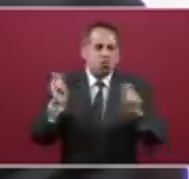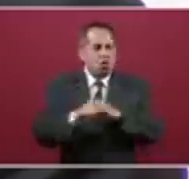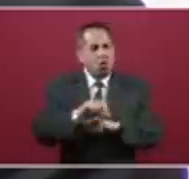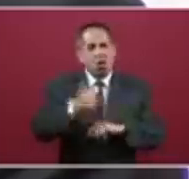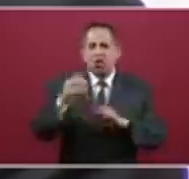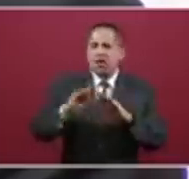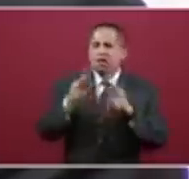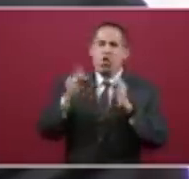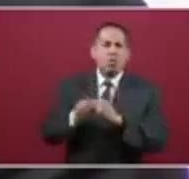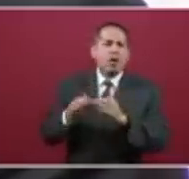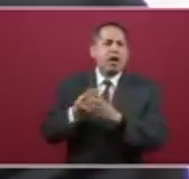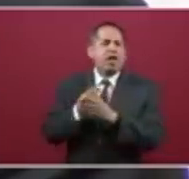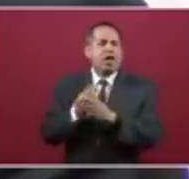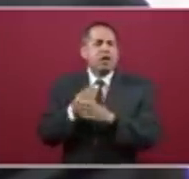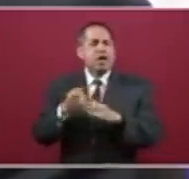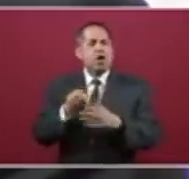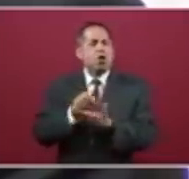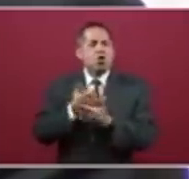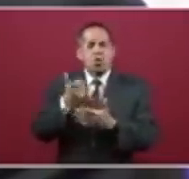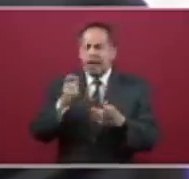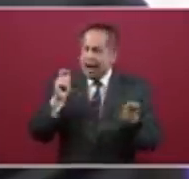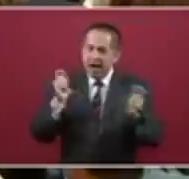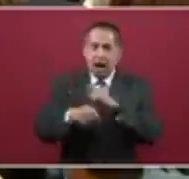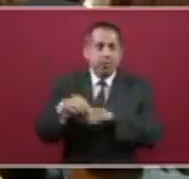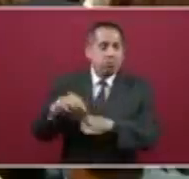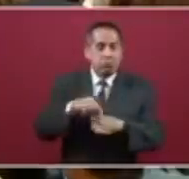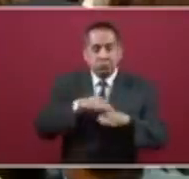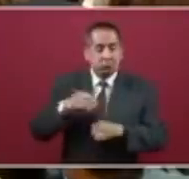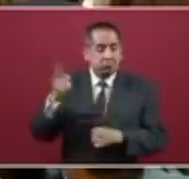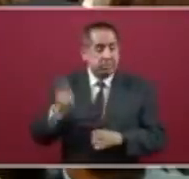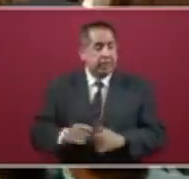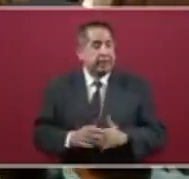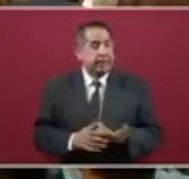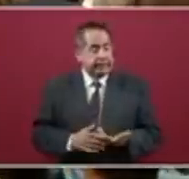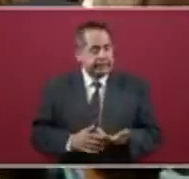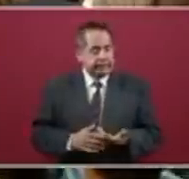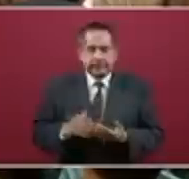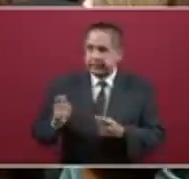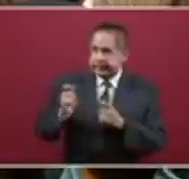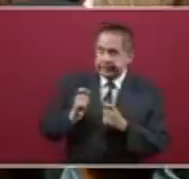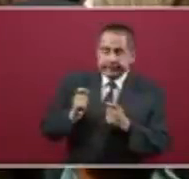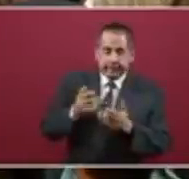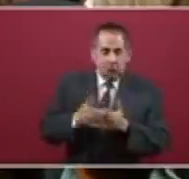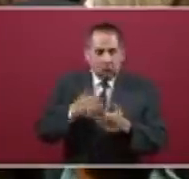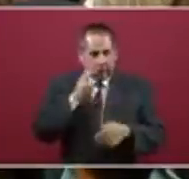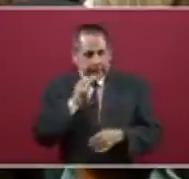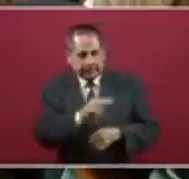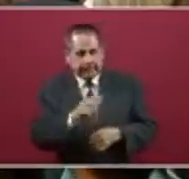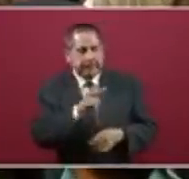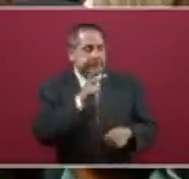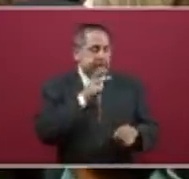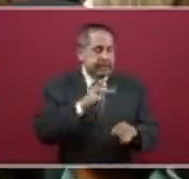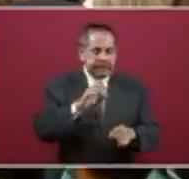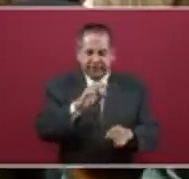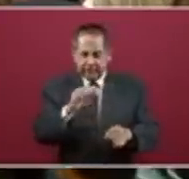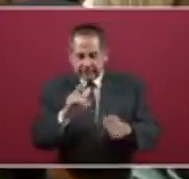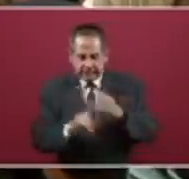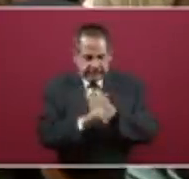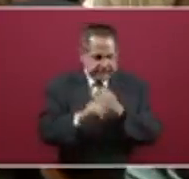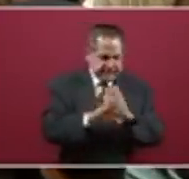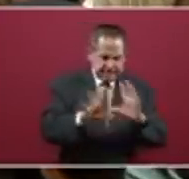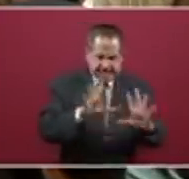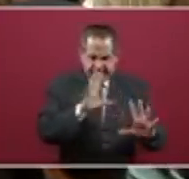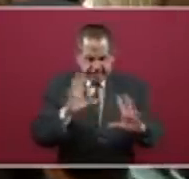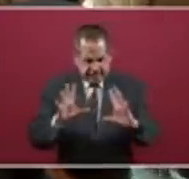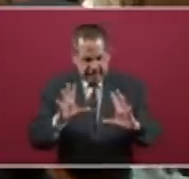económica y ahora a pesar de la complejidad del problema existen condiciones